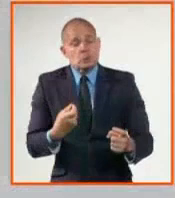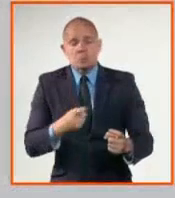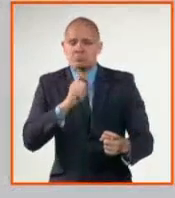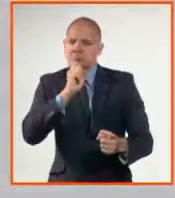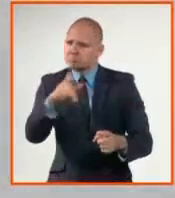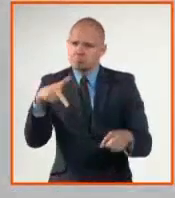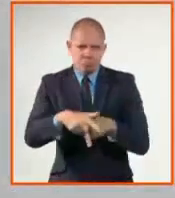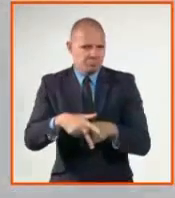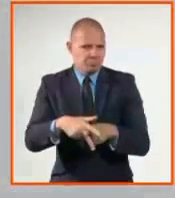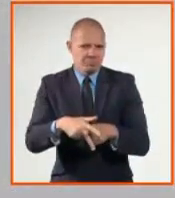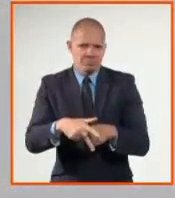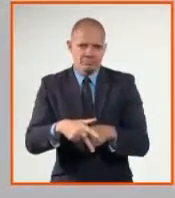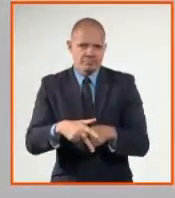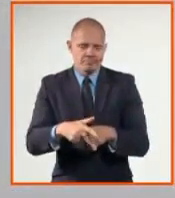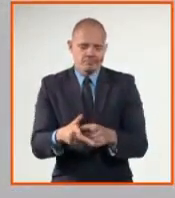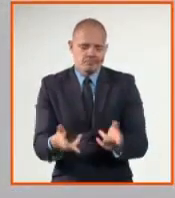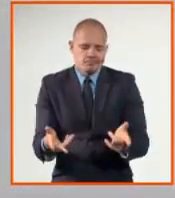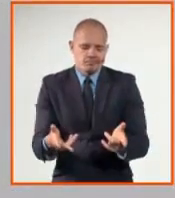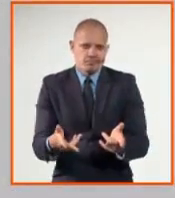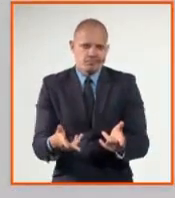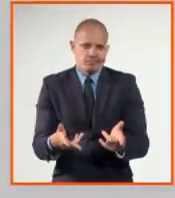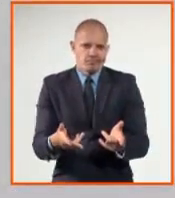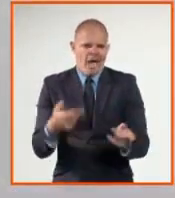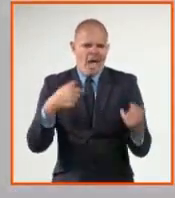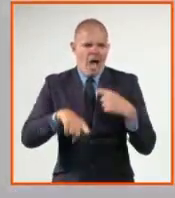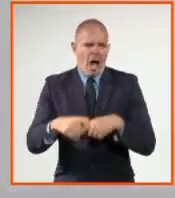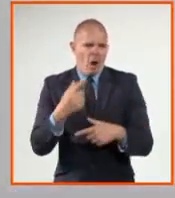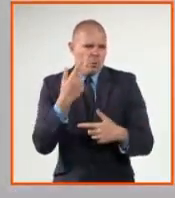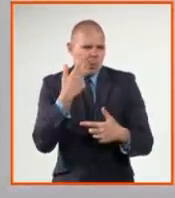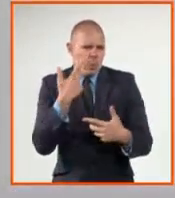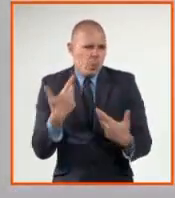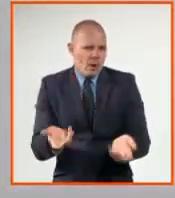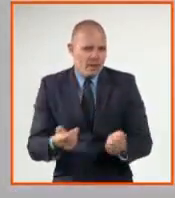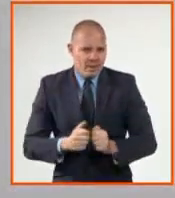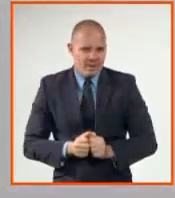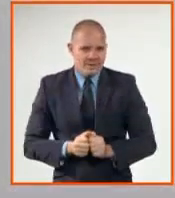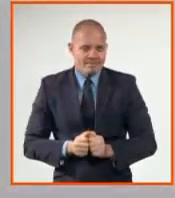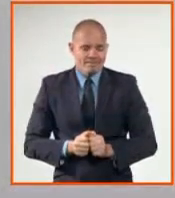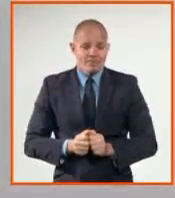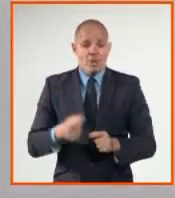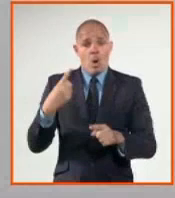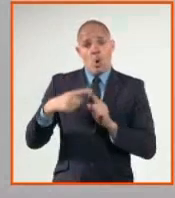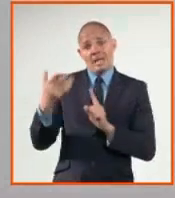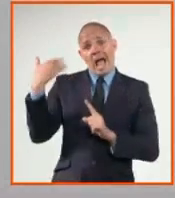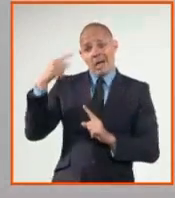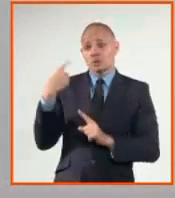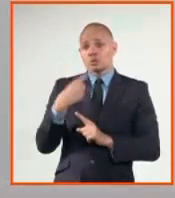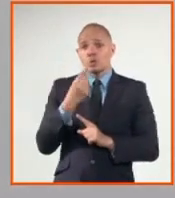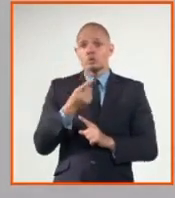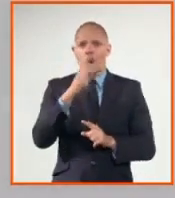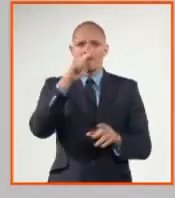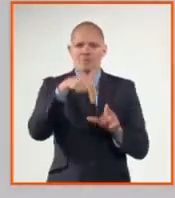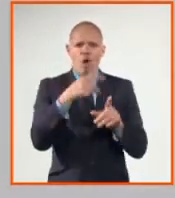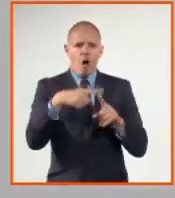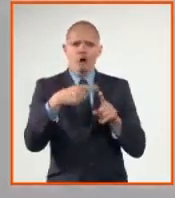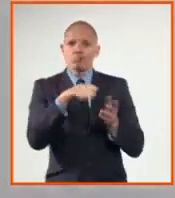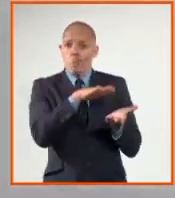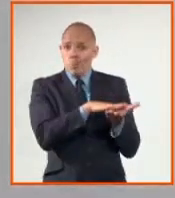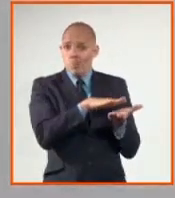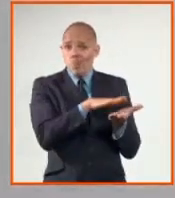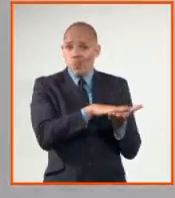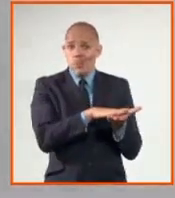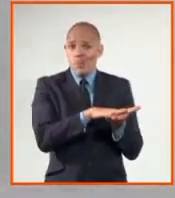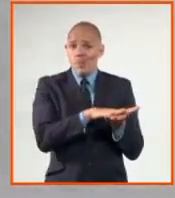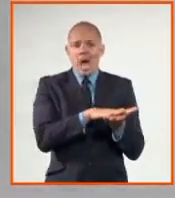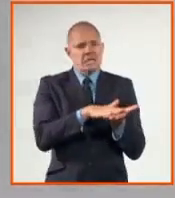dos meses de verano y conllevó también a que se perdiera la reserva mínima de operación que tiene que tener el